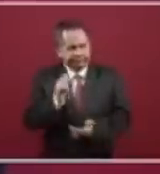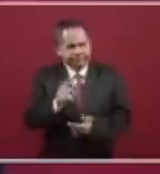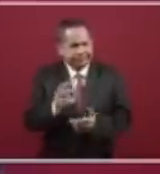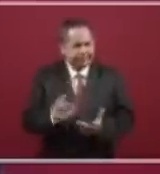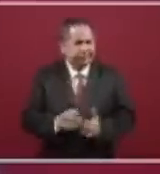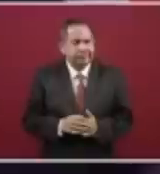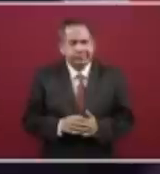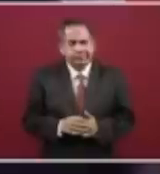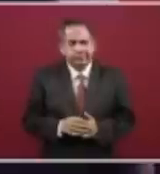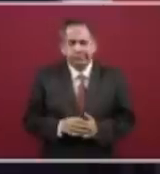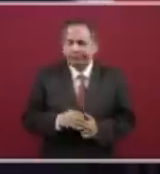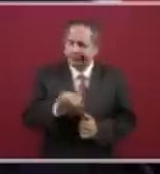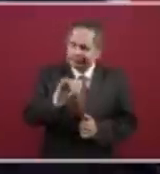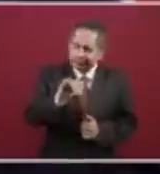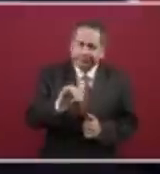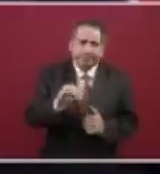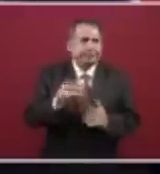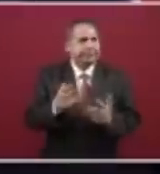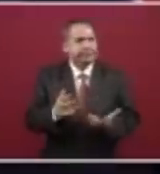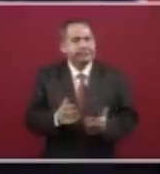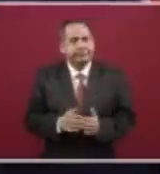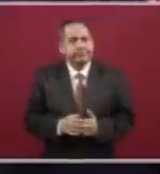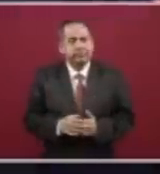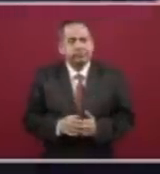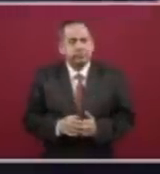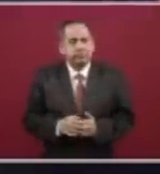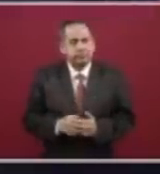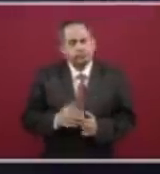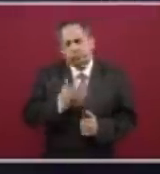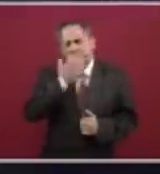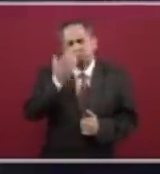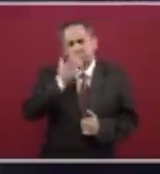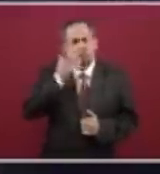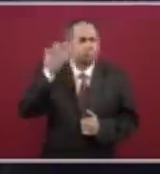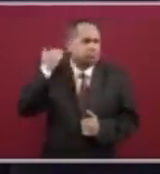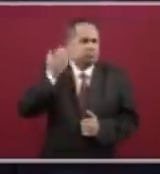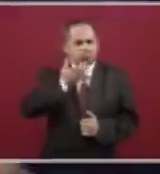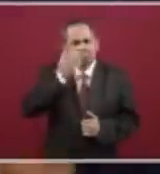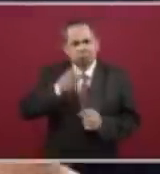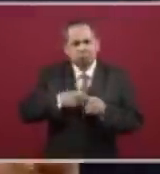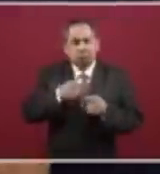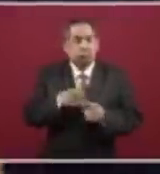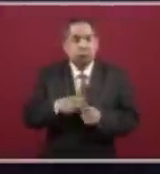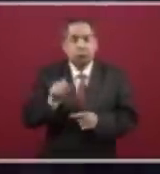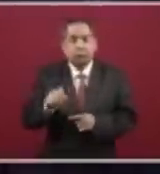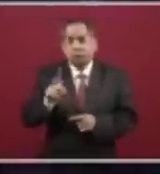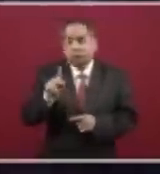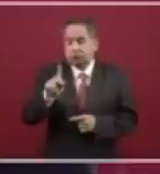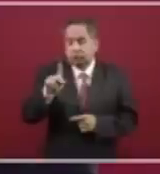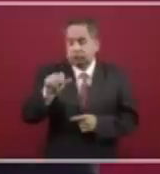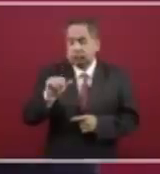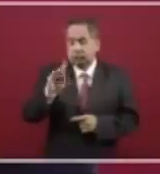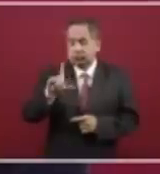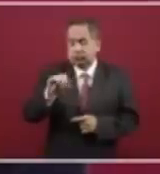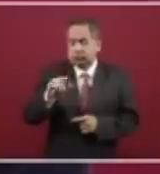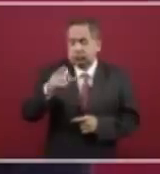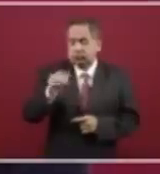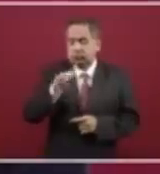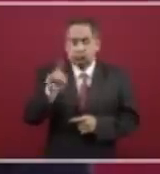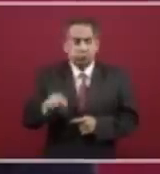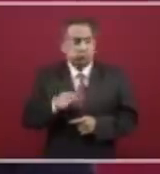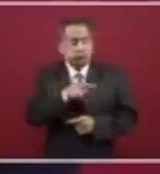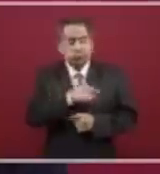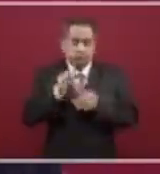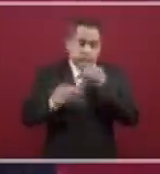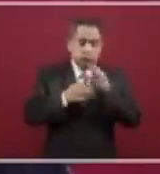así era usual pablo gómez que es el que promueve